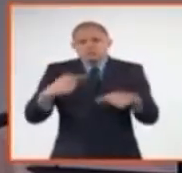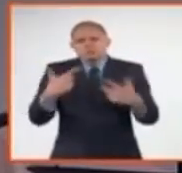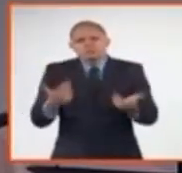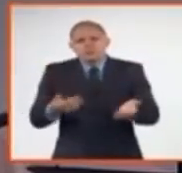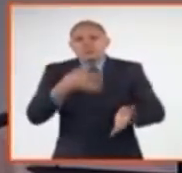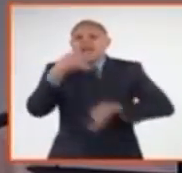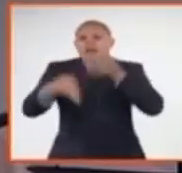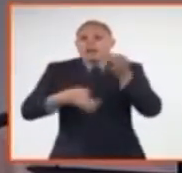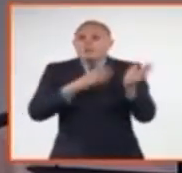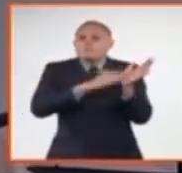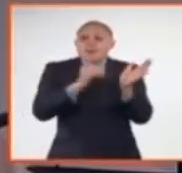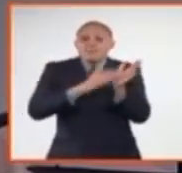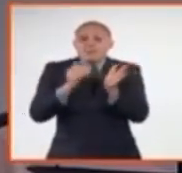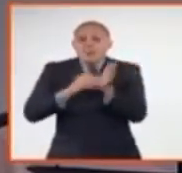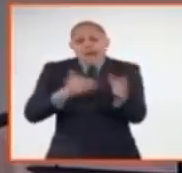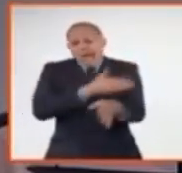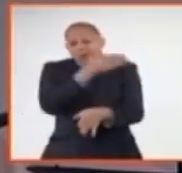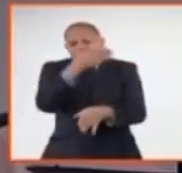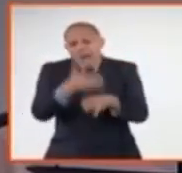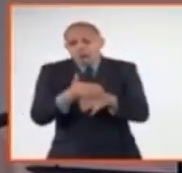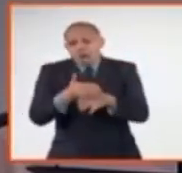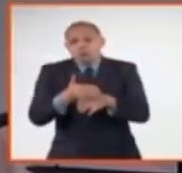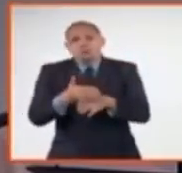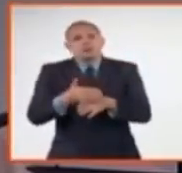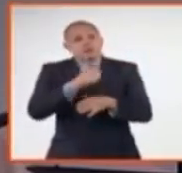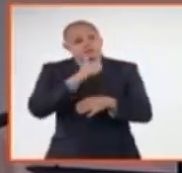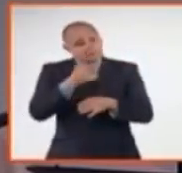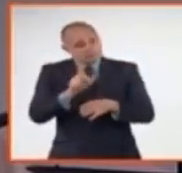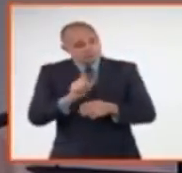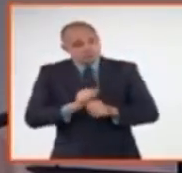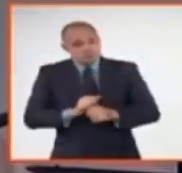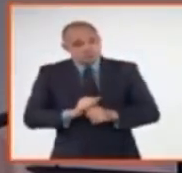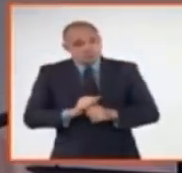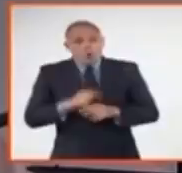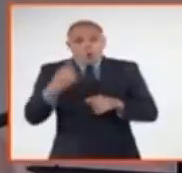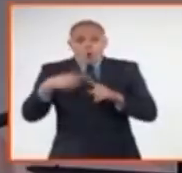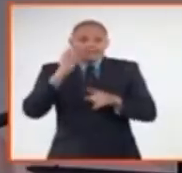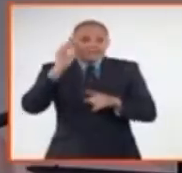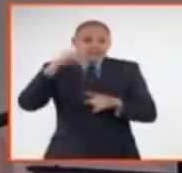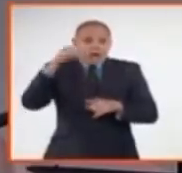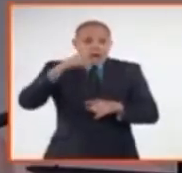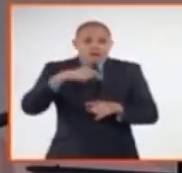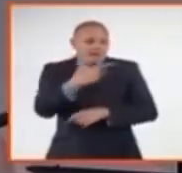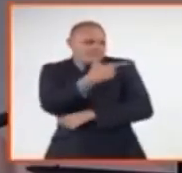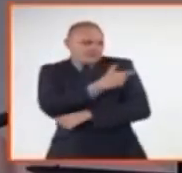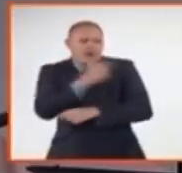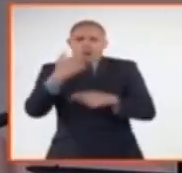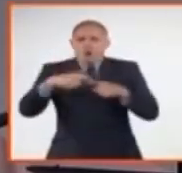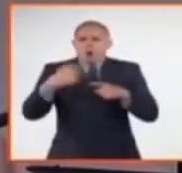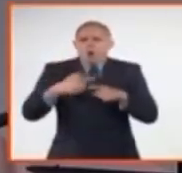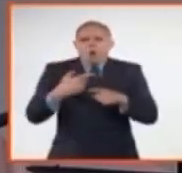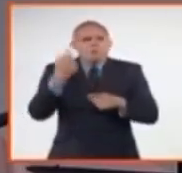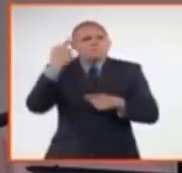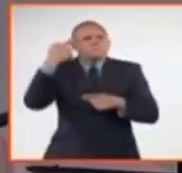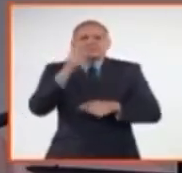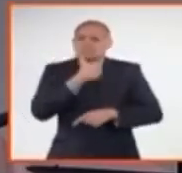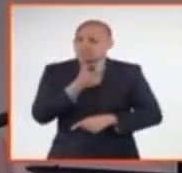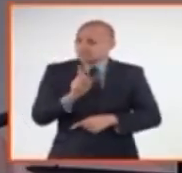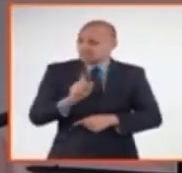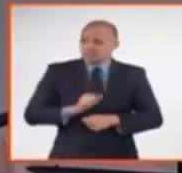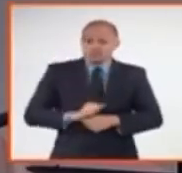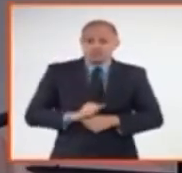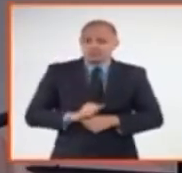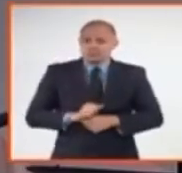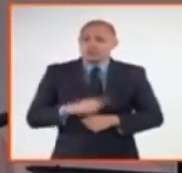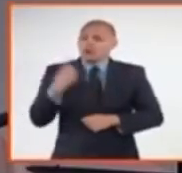intensa batalla contra la kobe y el desarrollo de las vacunas cubanas nos sitúa en una posición también